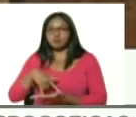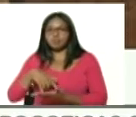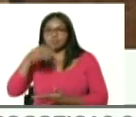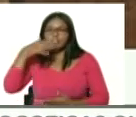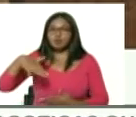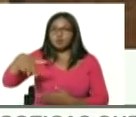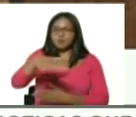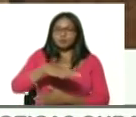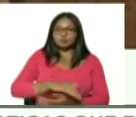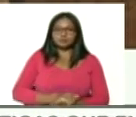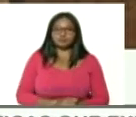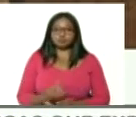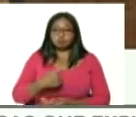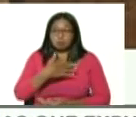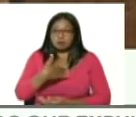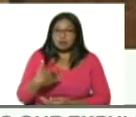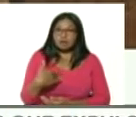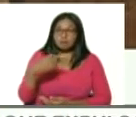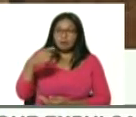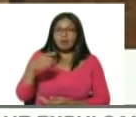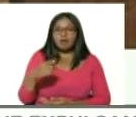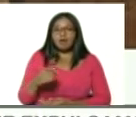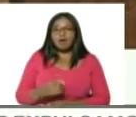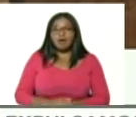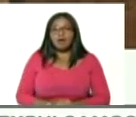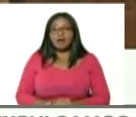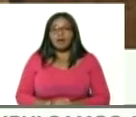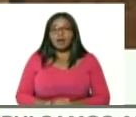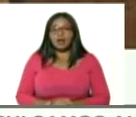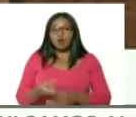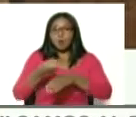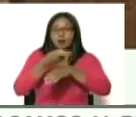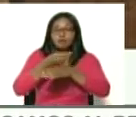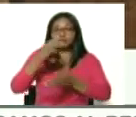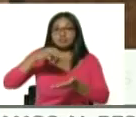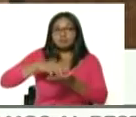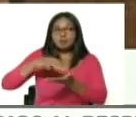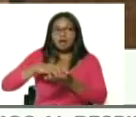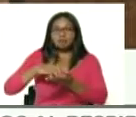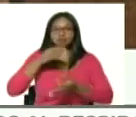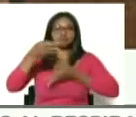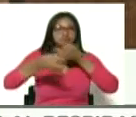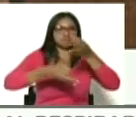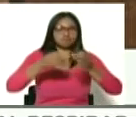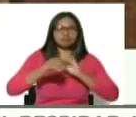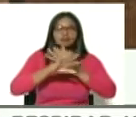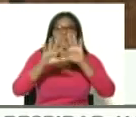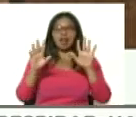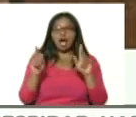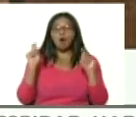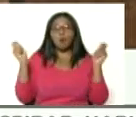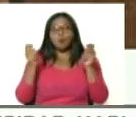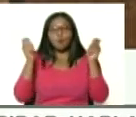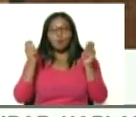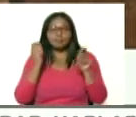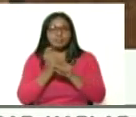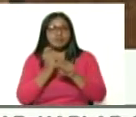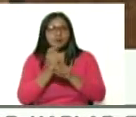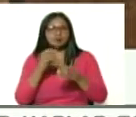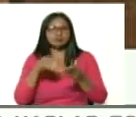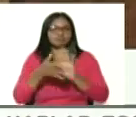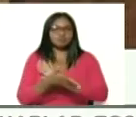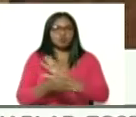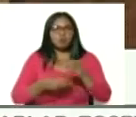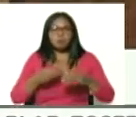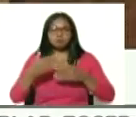No quisiera que Héctor nos hiciera una introducción sobre esta jornada de trabajo, cómo marcha